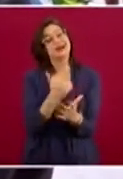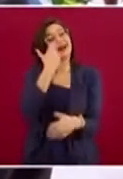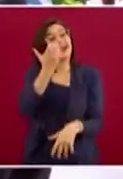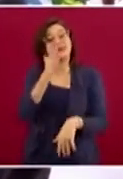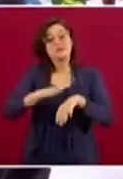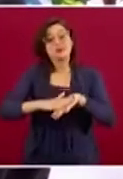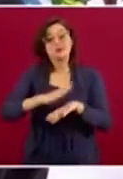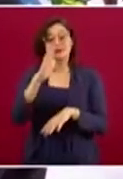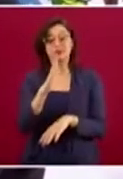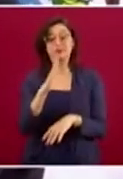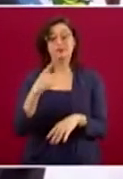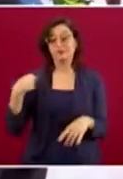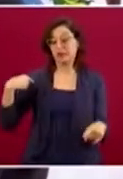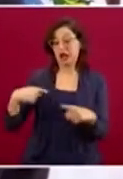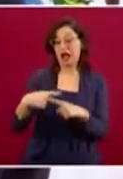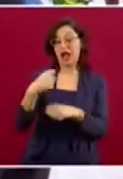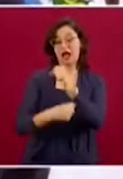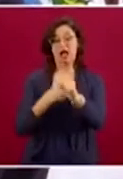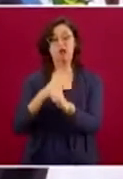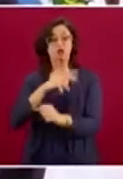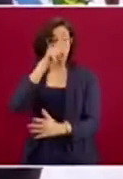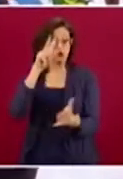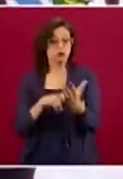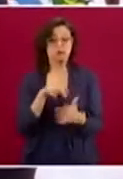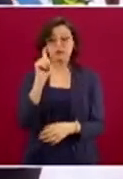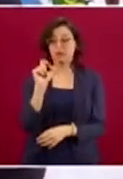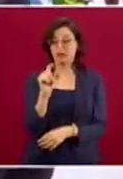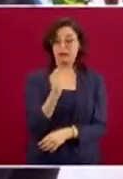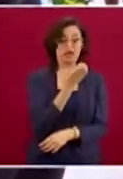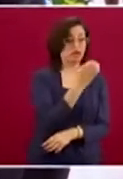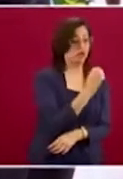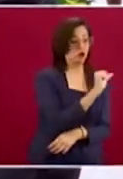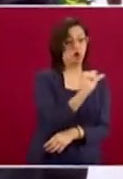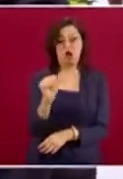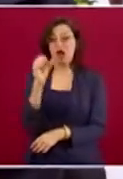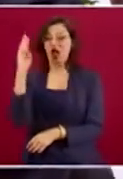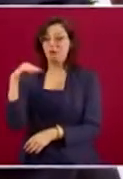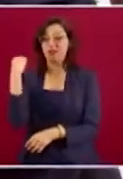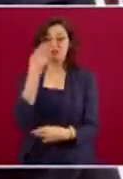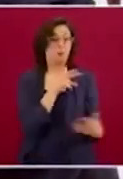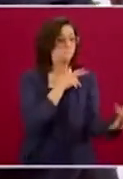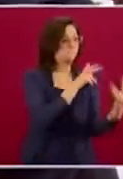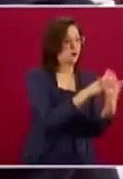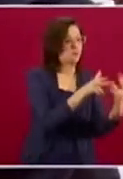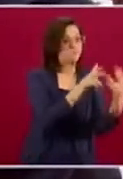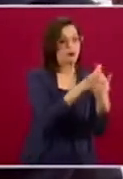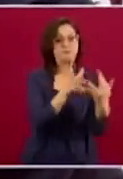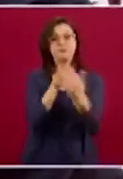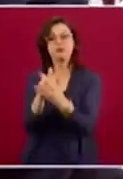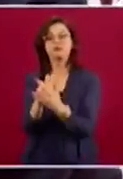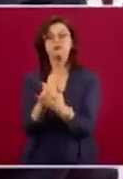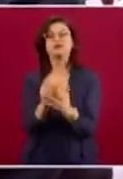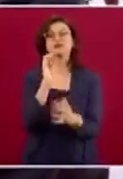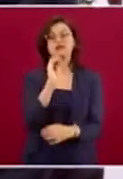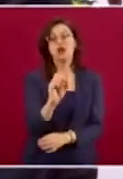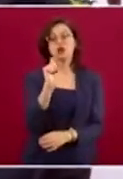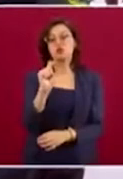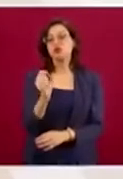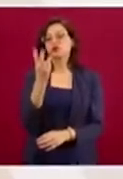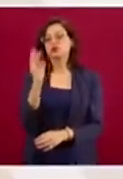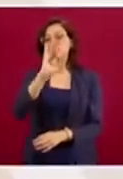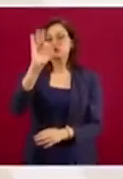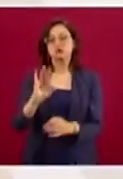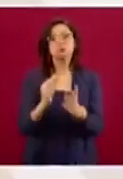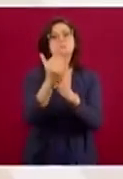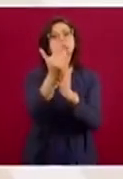a marzo de este año han disminuido los homicidios en 0.3 por ciento